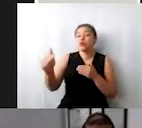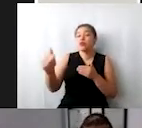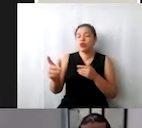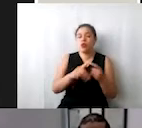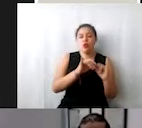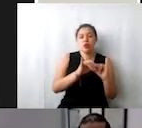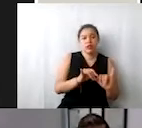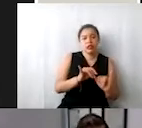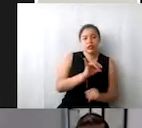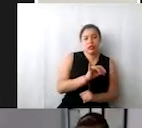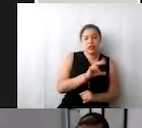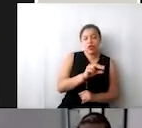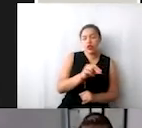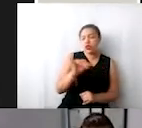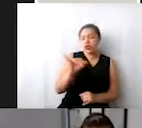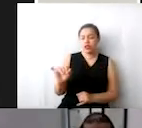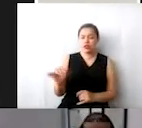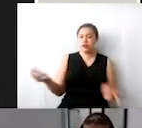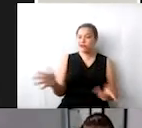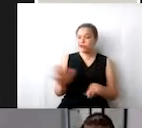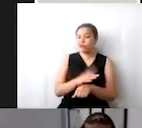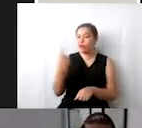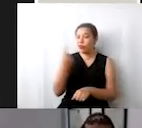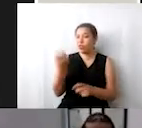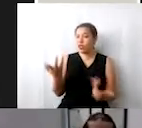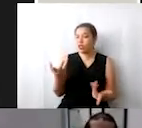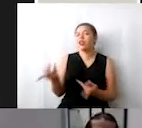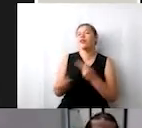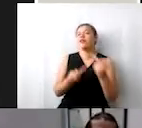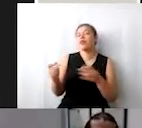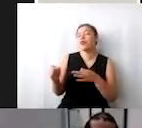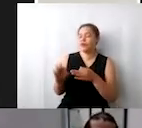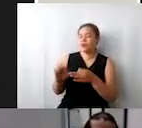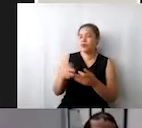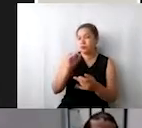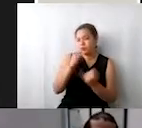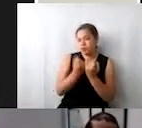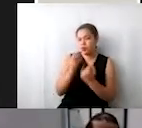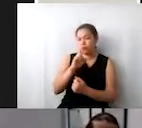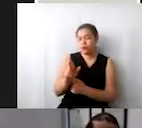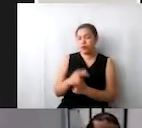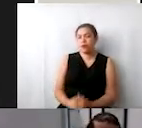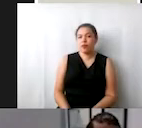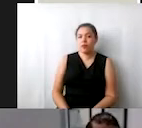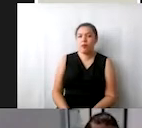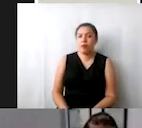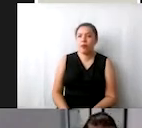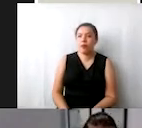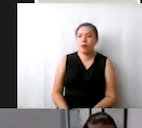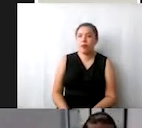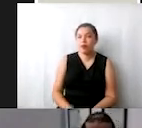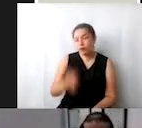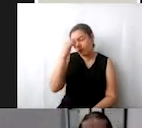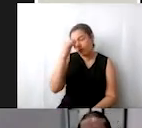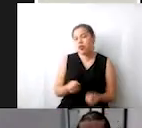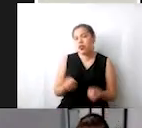no? Bueno, eso está en las preguntas frecuentes. Y después dice que en materia de en seguridad, si contratamos servicios de